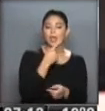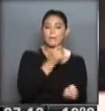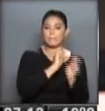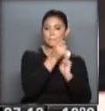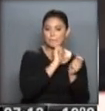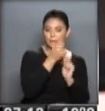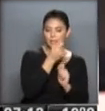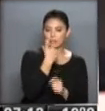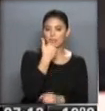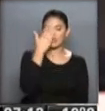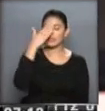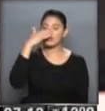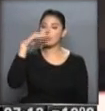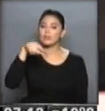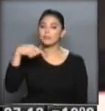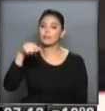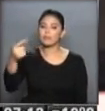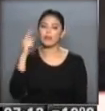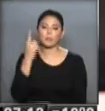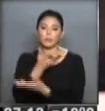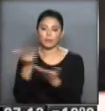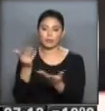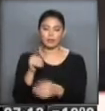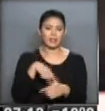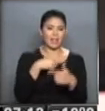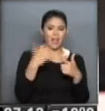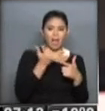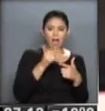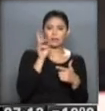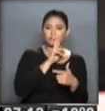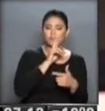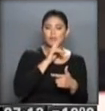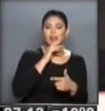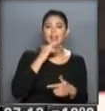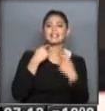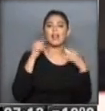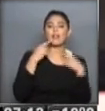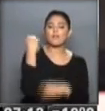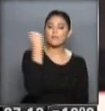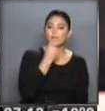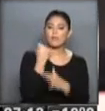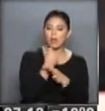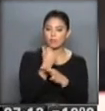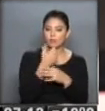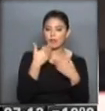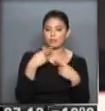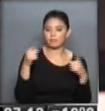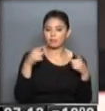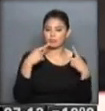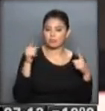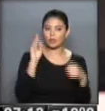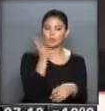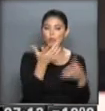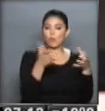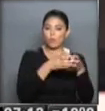que tendrá voces como la de Valeria Lynch, María Marta Serra Lima, Patricia Sosa y otras, cantando de manera